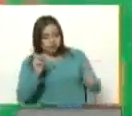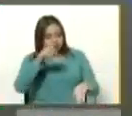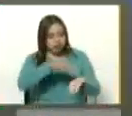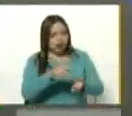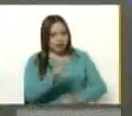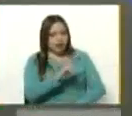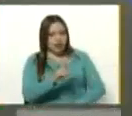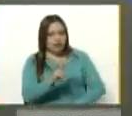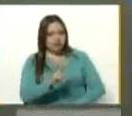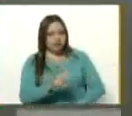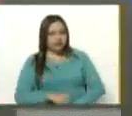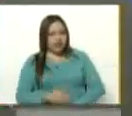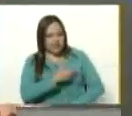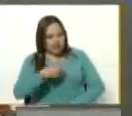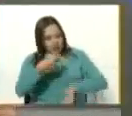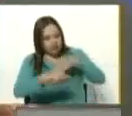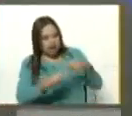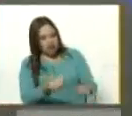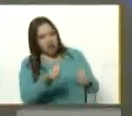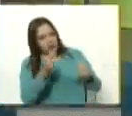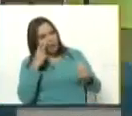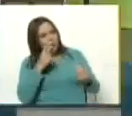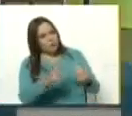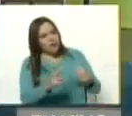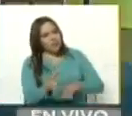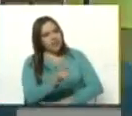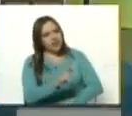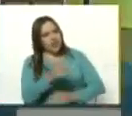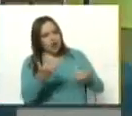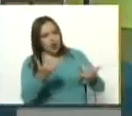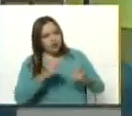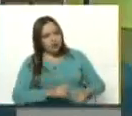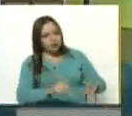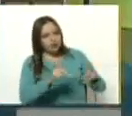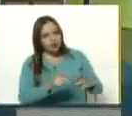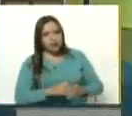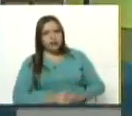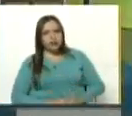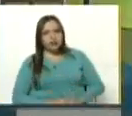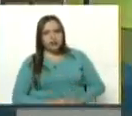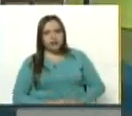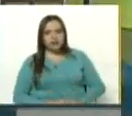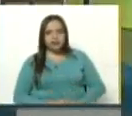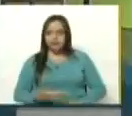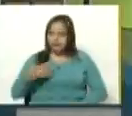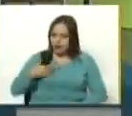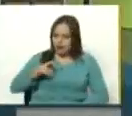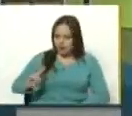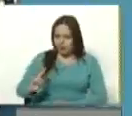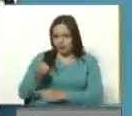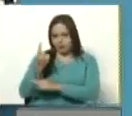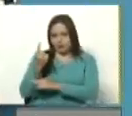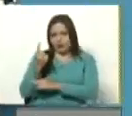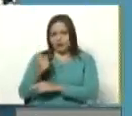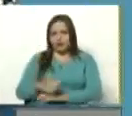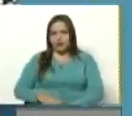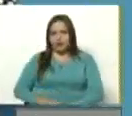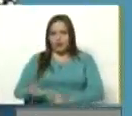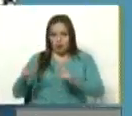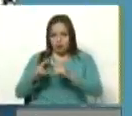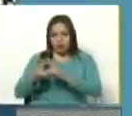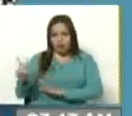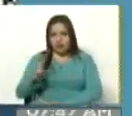cómo ha visto nuestro país, cómo ha visto Venezuela estas visitas. Bueno, yo primero conocí a Venezuela por su embajada,